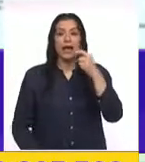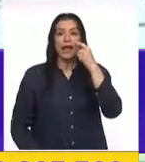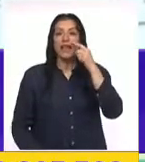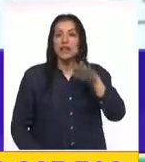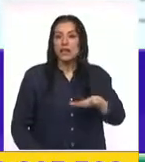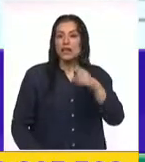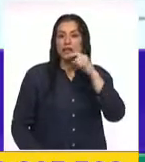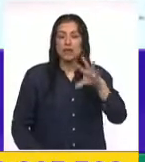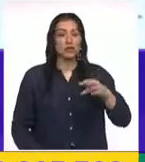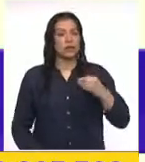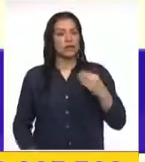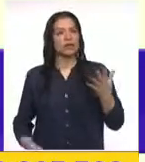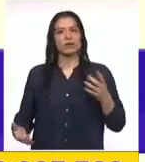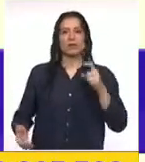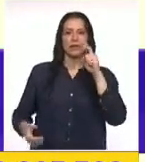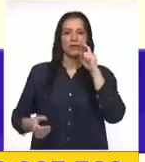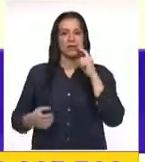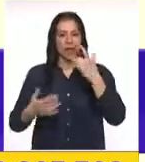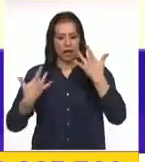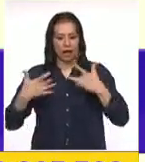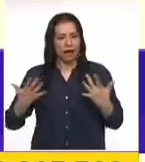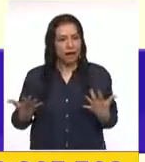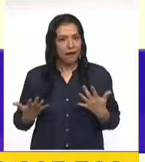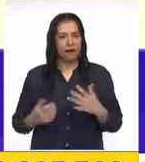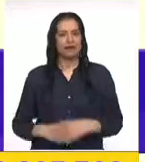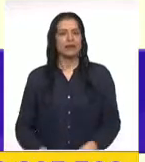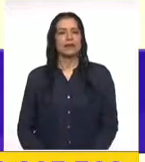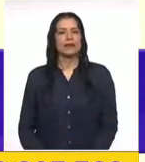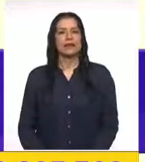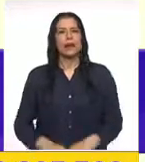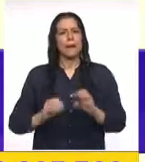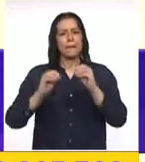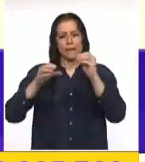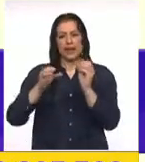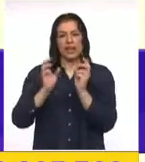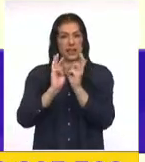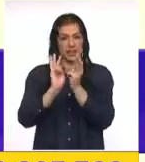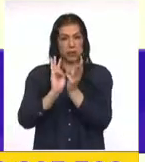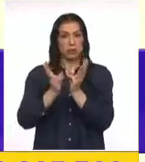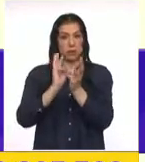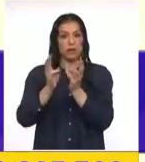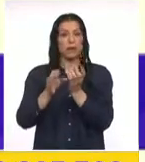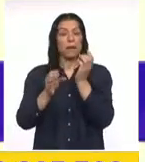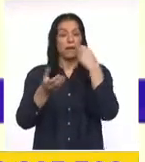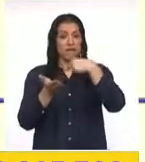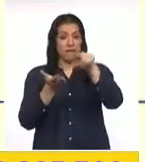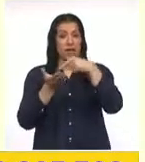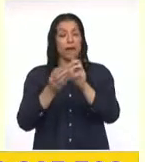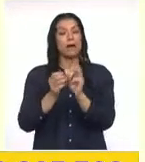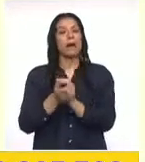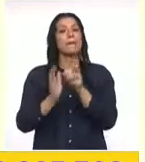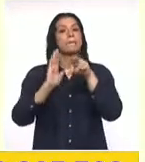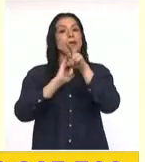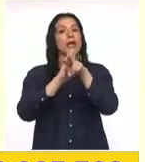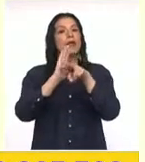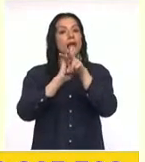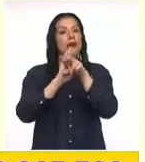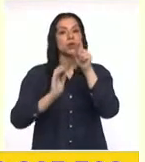y adolescentes. Se referían videos sexuales de menores y adolescentes,